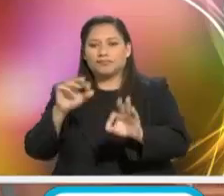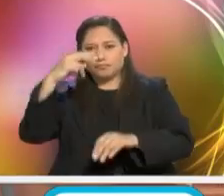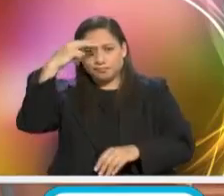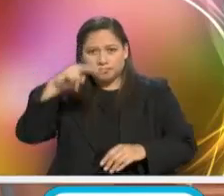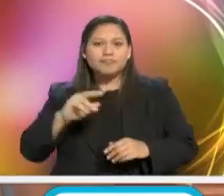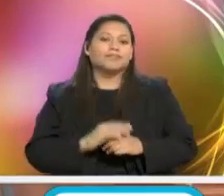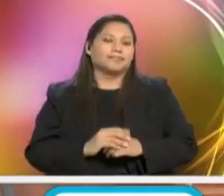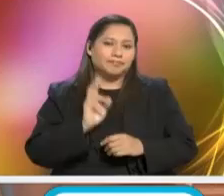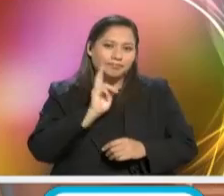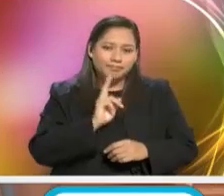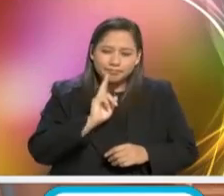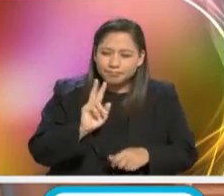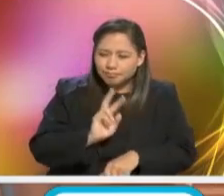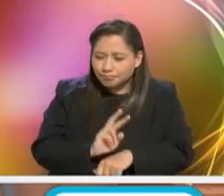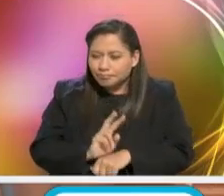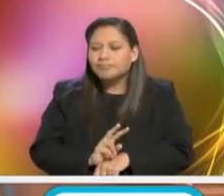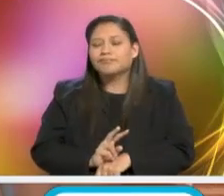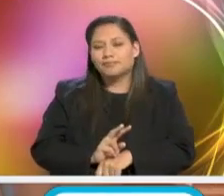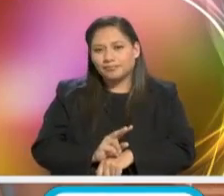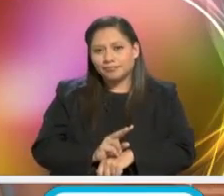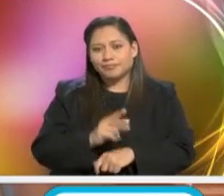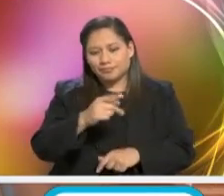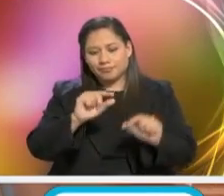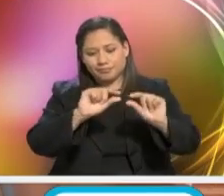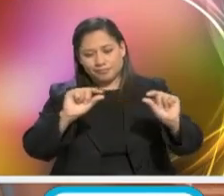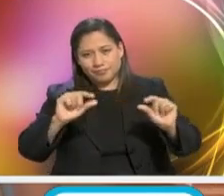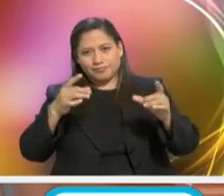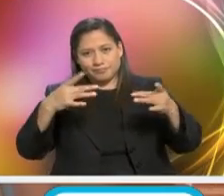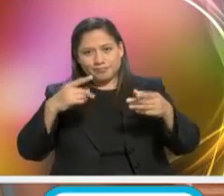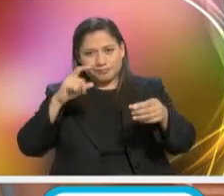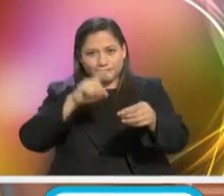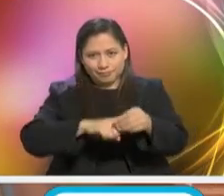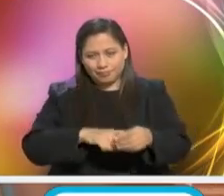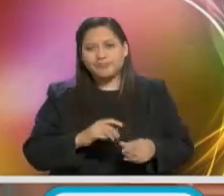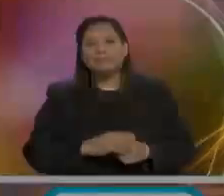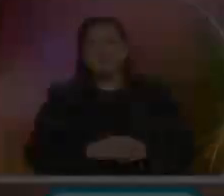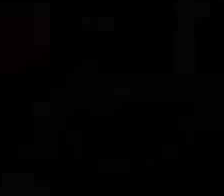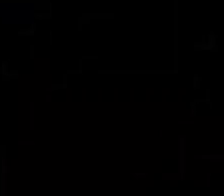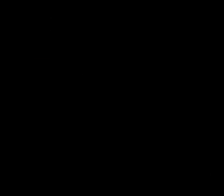importante, hay que darle Así seguimiento es. a los dos. Y pues bueno, ahí están las ligas. Muchas Vamos gracias, José María. a ver los Olímpicos. Gracias.